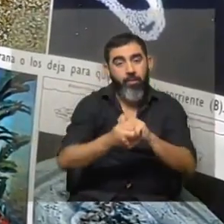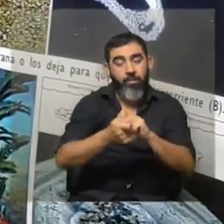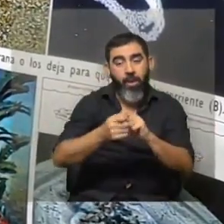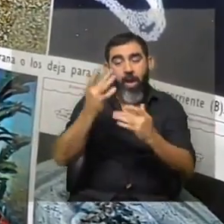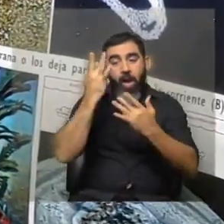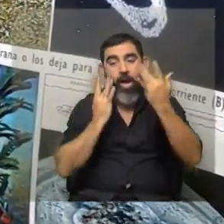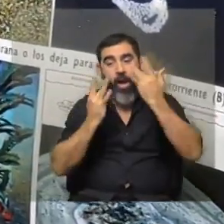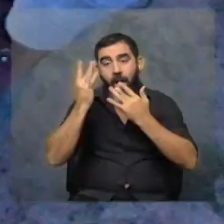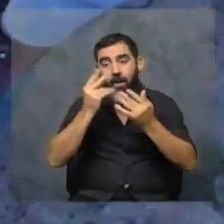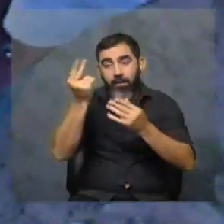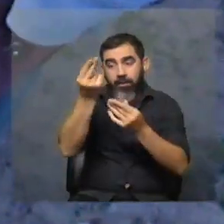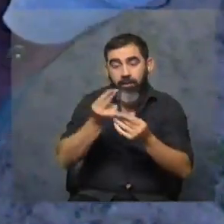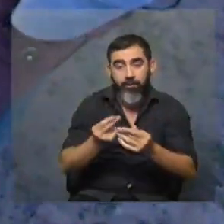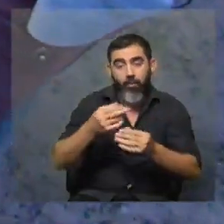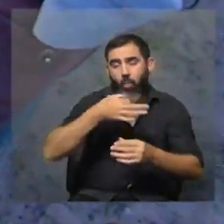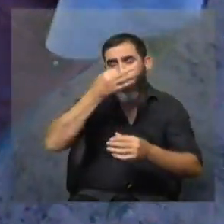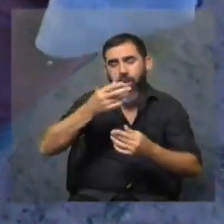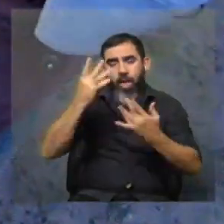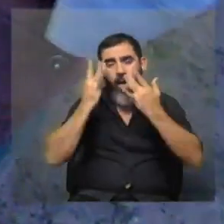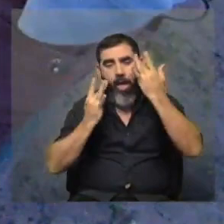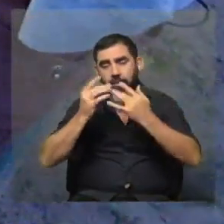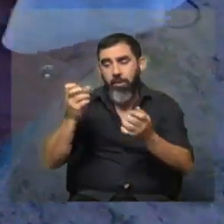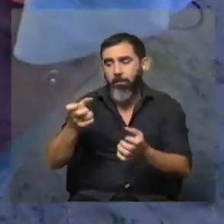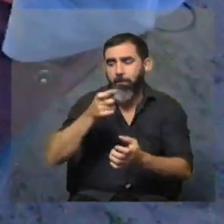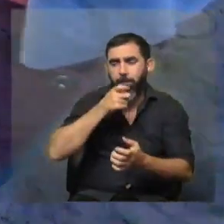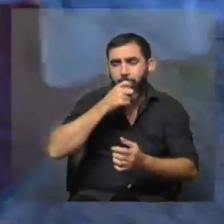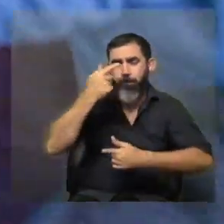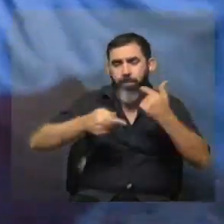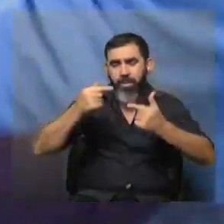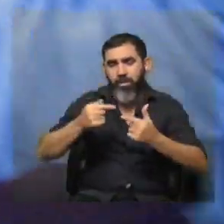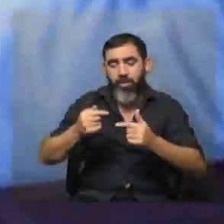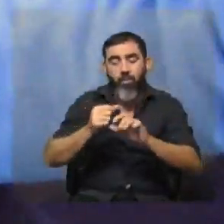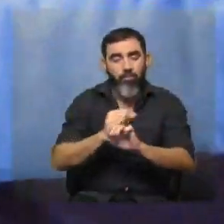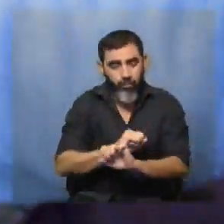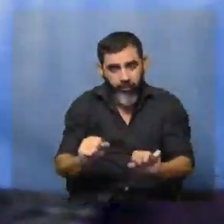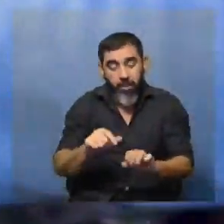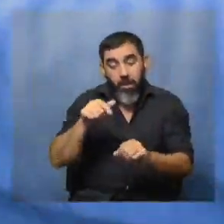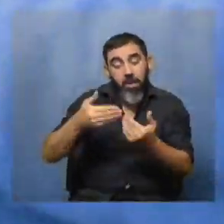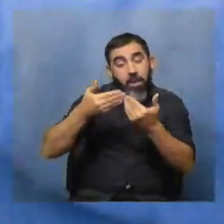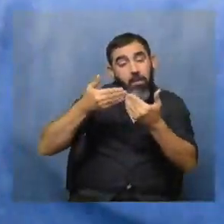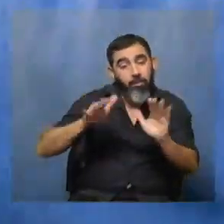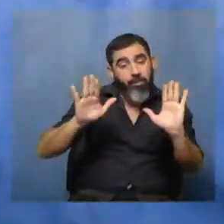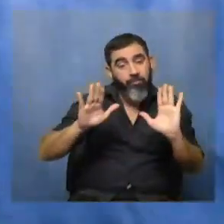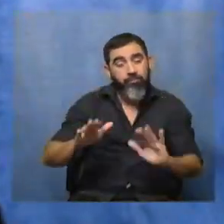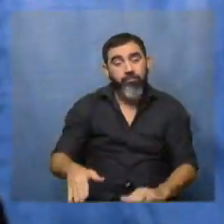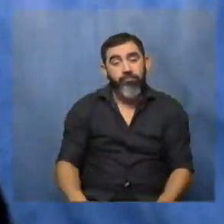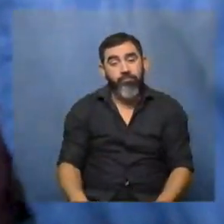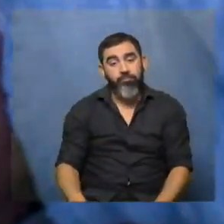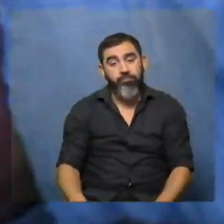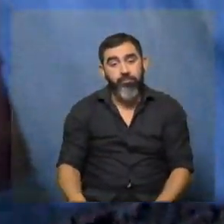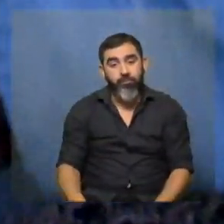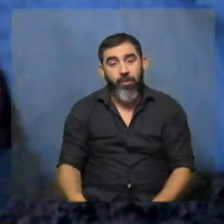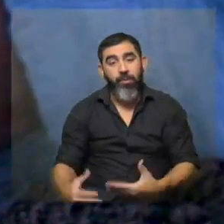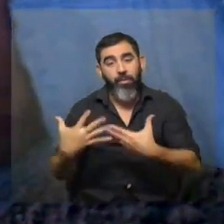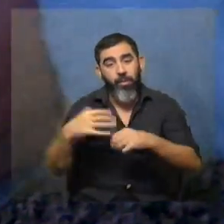obra cualquier clase de piedra que fuera trabajable. Y bueno, y ahí me empecé a encontrar